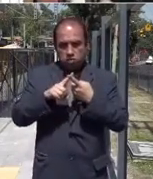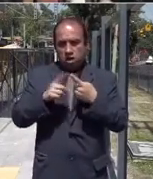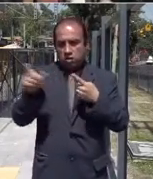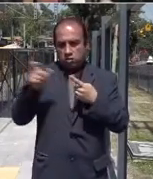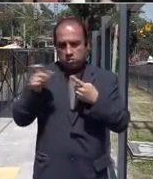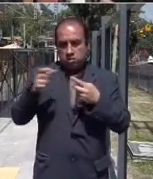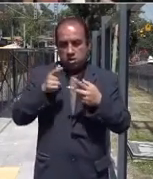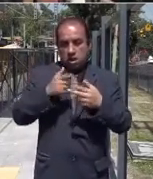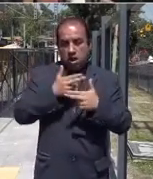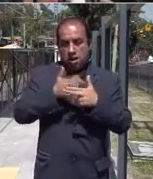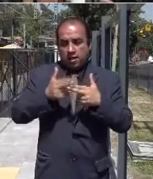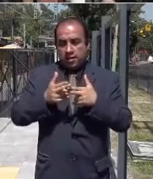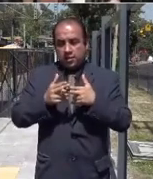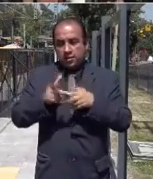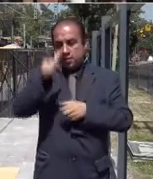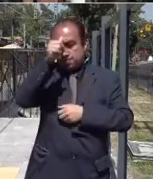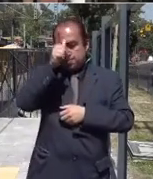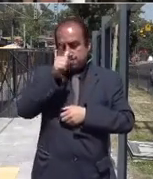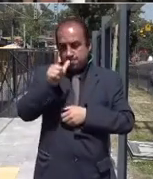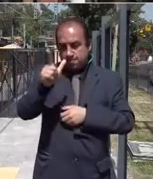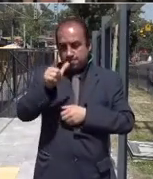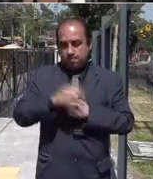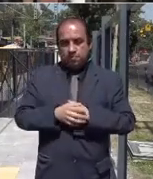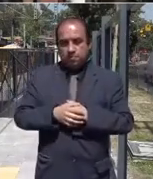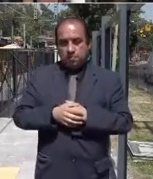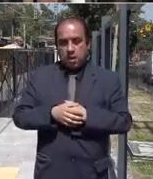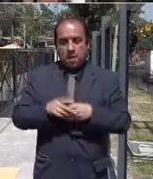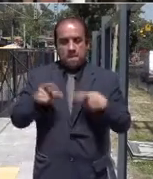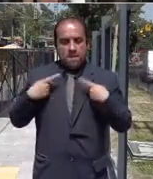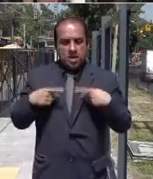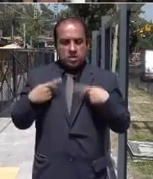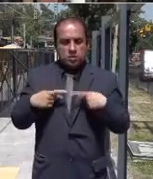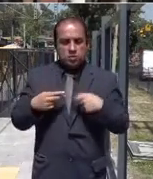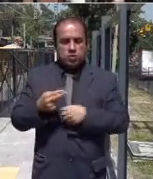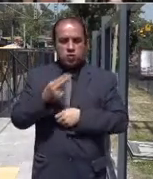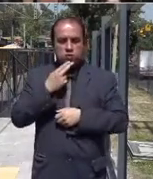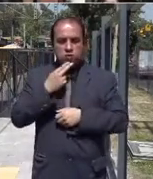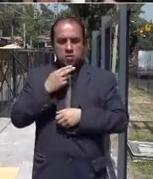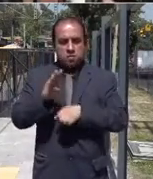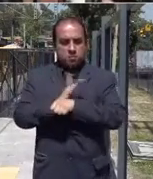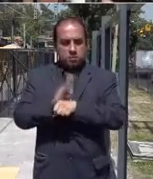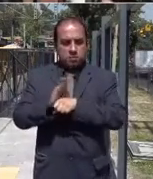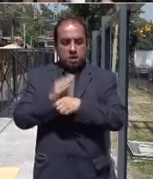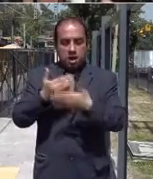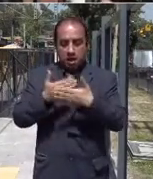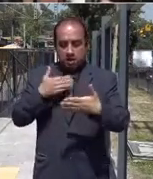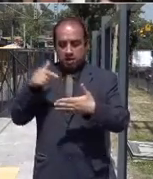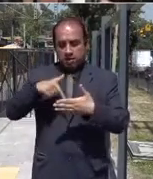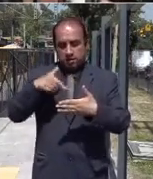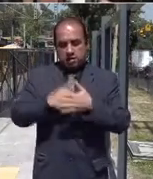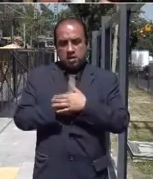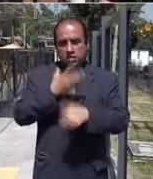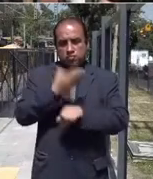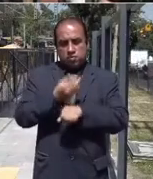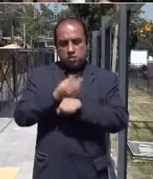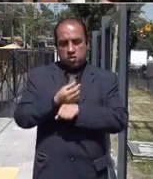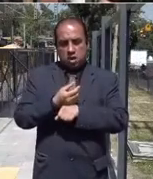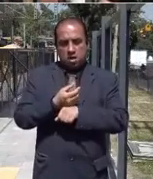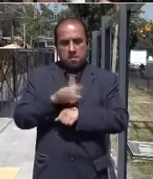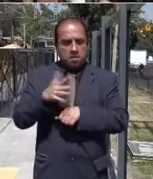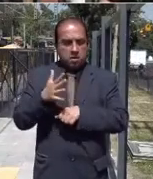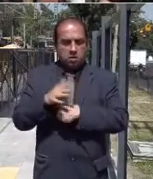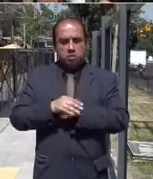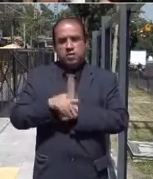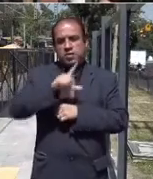hasta Tasqueña. Pasajeros beneficiados antes de esta intervención eran del orden de 110